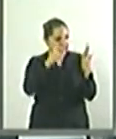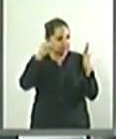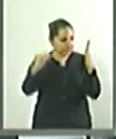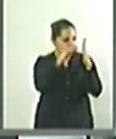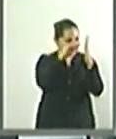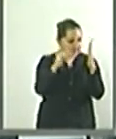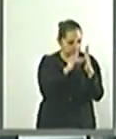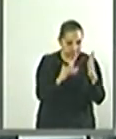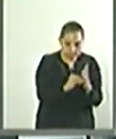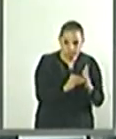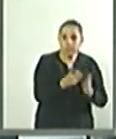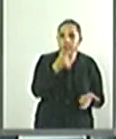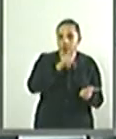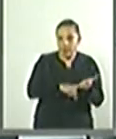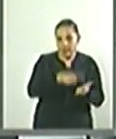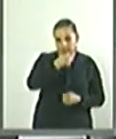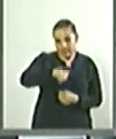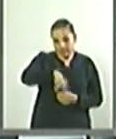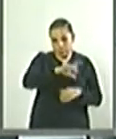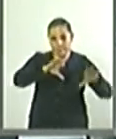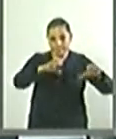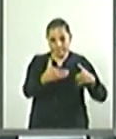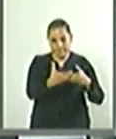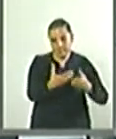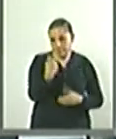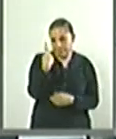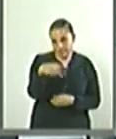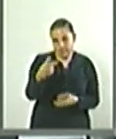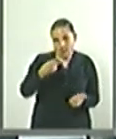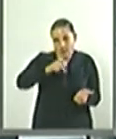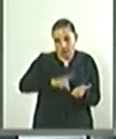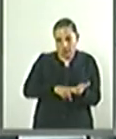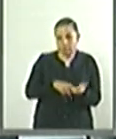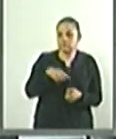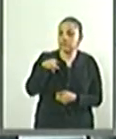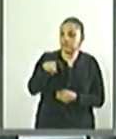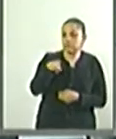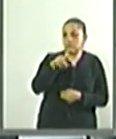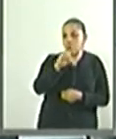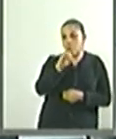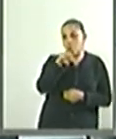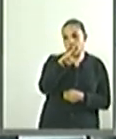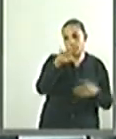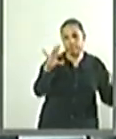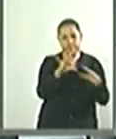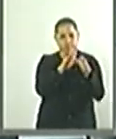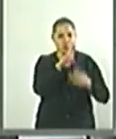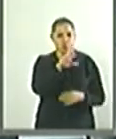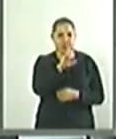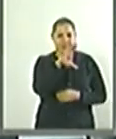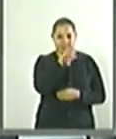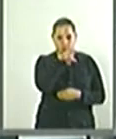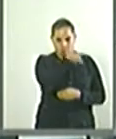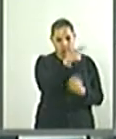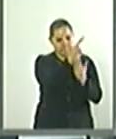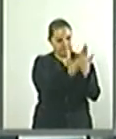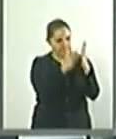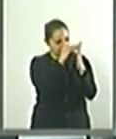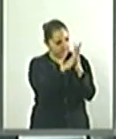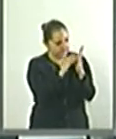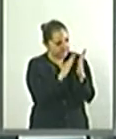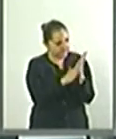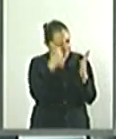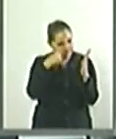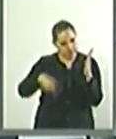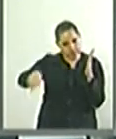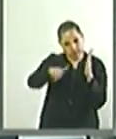y la Mixteca del Alto Estado de Oaxaca, que otorga la Organización de las Naciones Unidas para la Educación, la Ciencia y